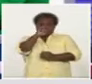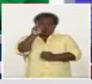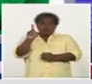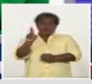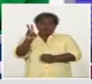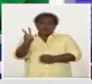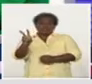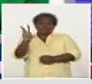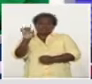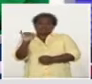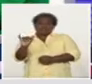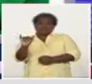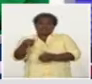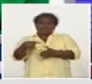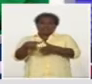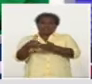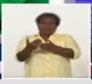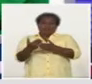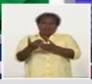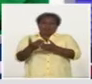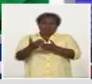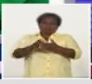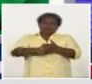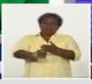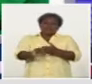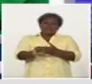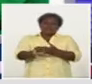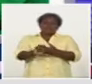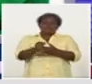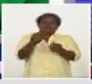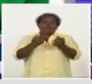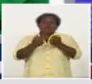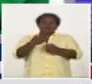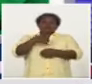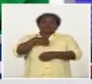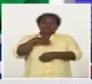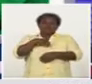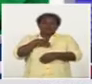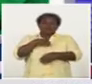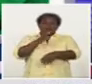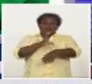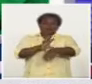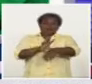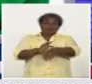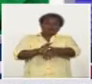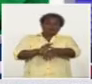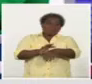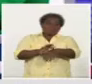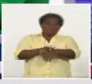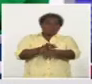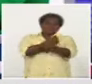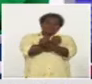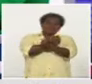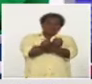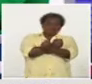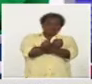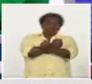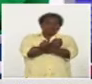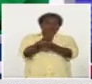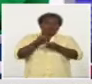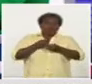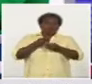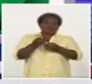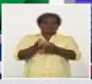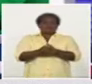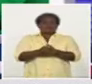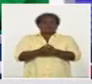días, en algunos casos con comorbilidades que hacen muy riesgosa la enfermedad. Se